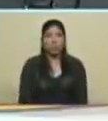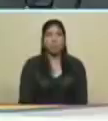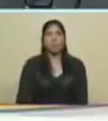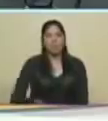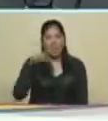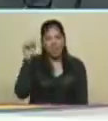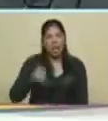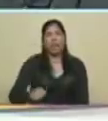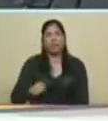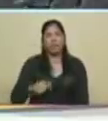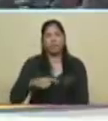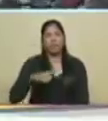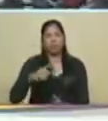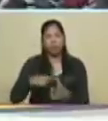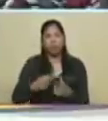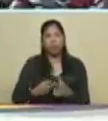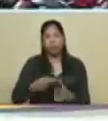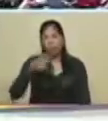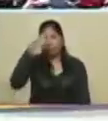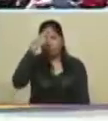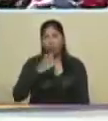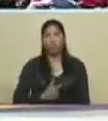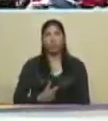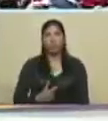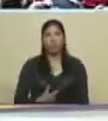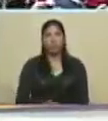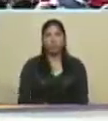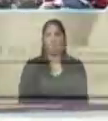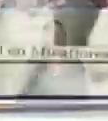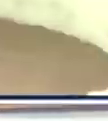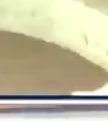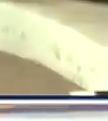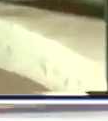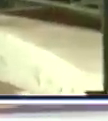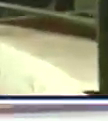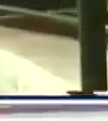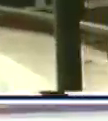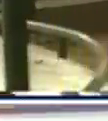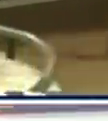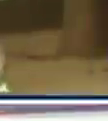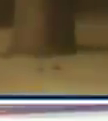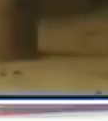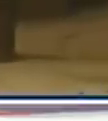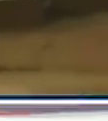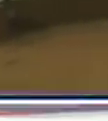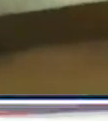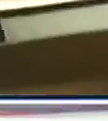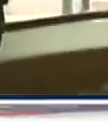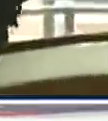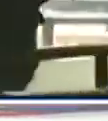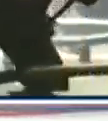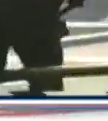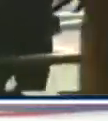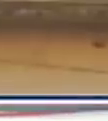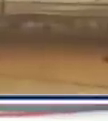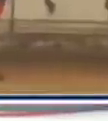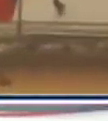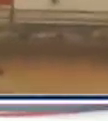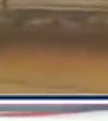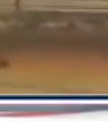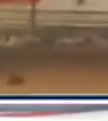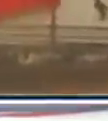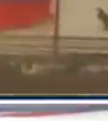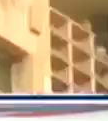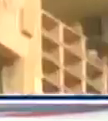Esa es nuestra razón de ser. Esa es nuestra verdad profunda. Somos un pueblo en